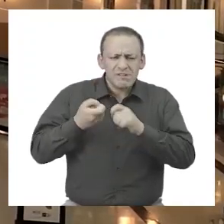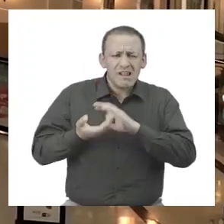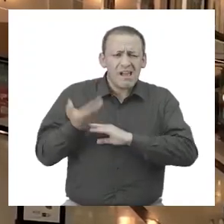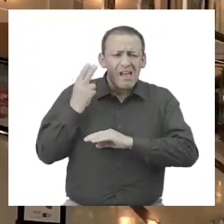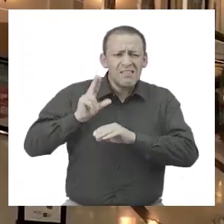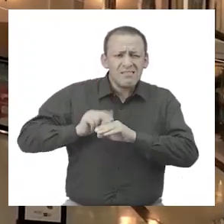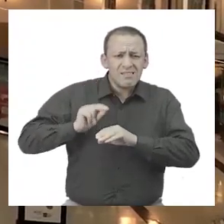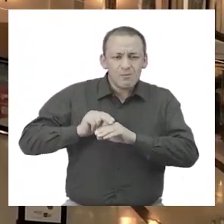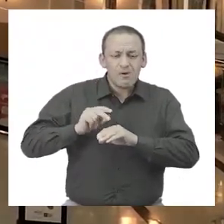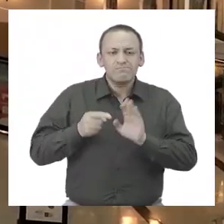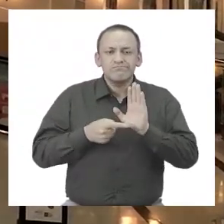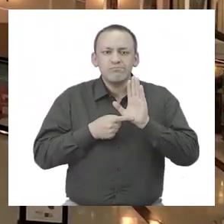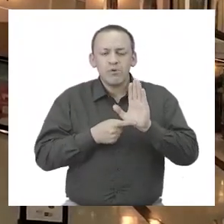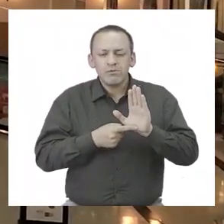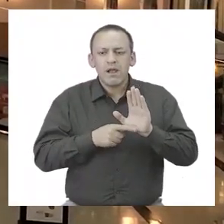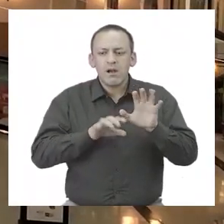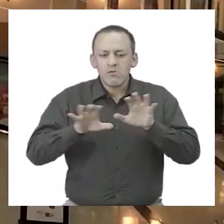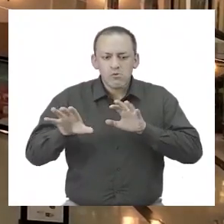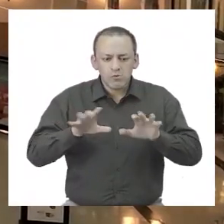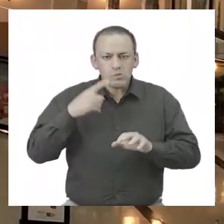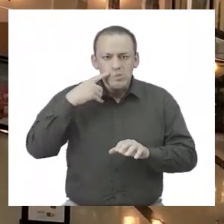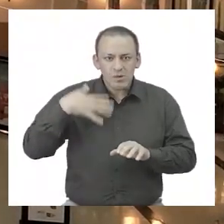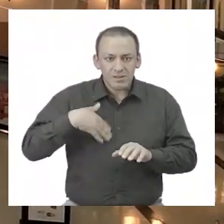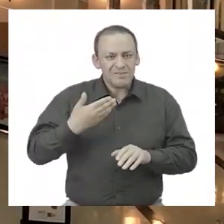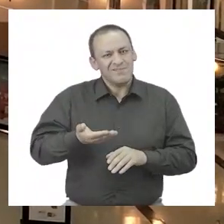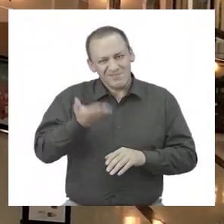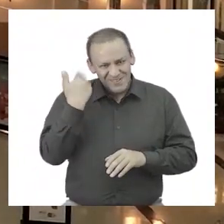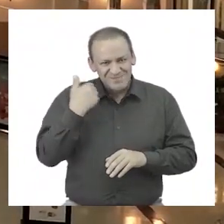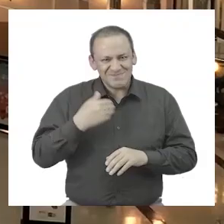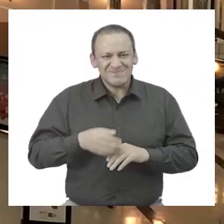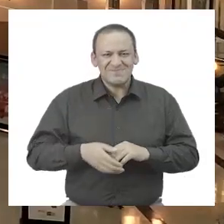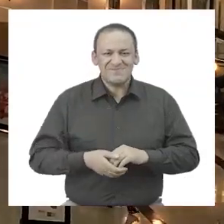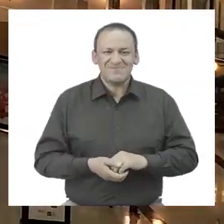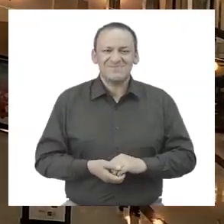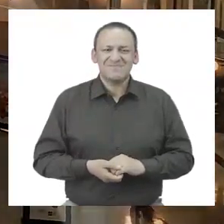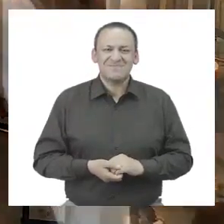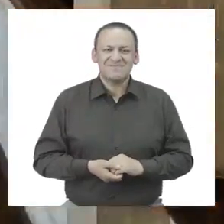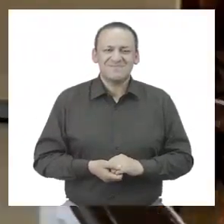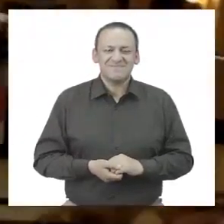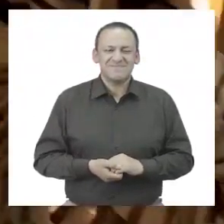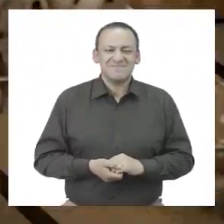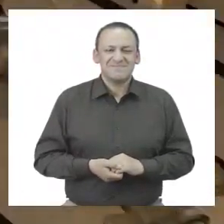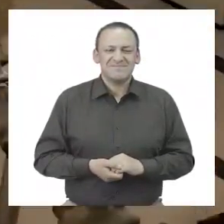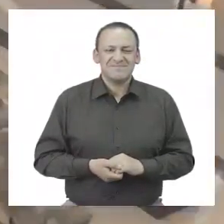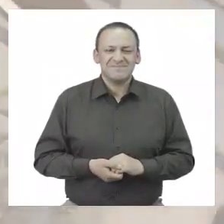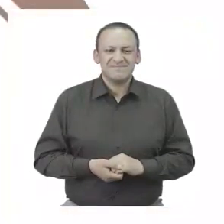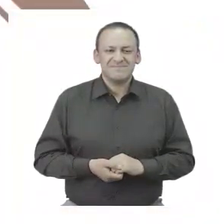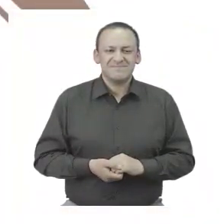Francisco Garrido nos mostrará piezas importantes de la colección. ¡Acompáñenme!